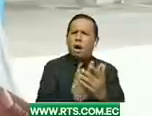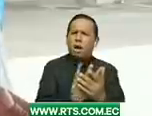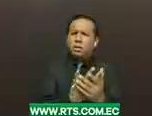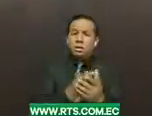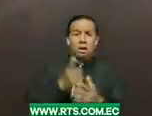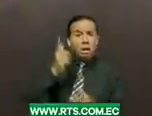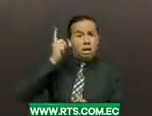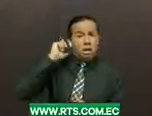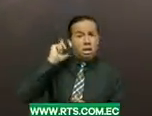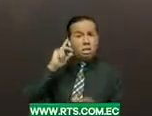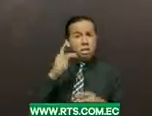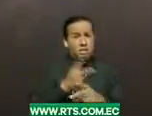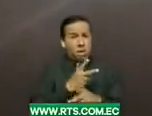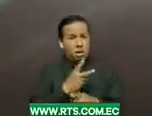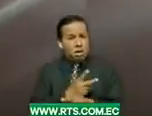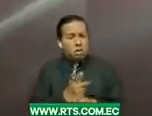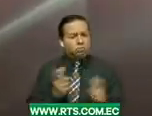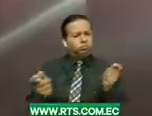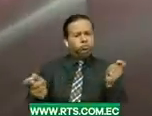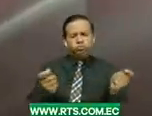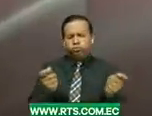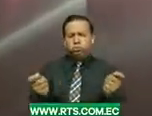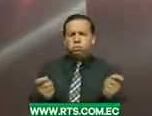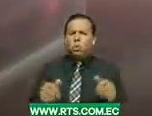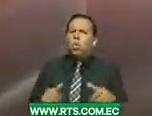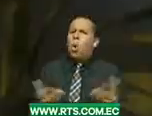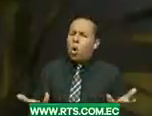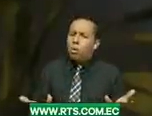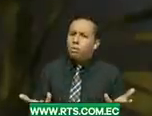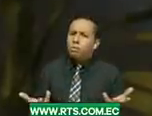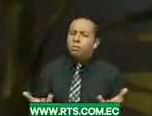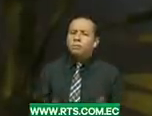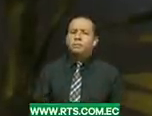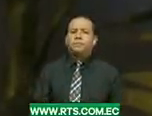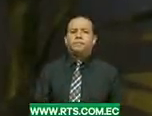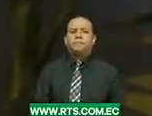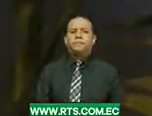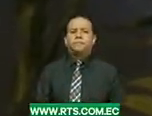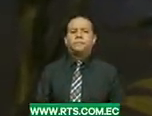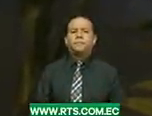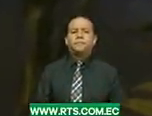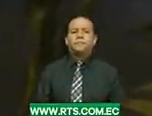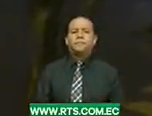dado en la historia. Con cámaras, Eduardo García, desde la provincia de Manabí, informó Wendy Delgado.